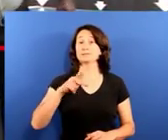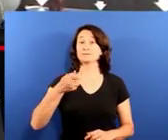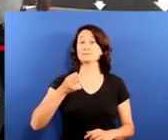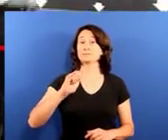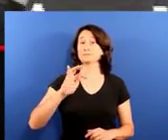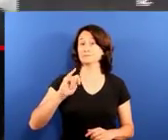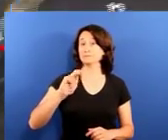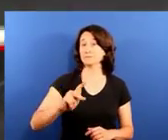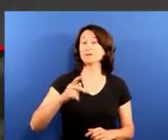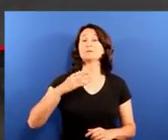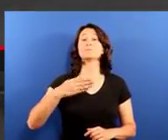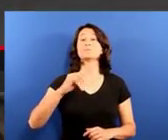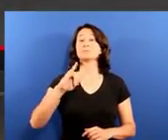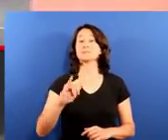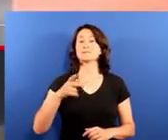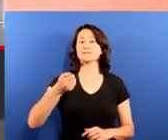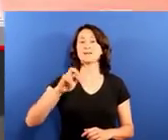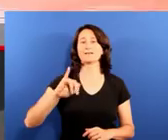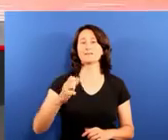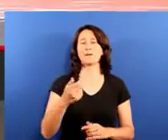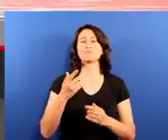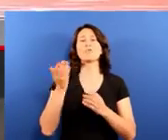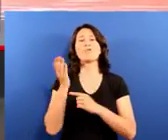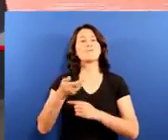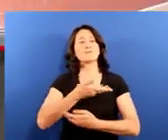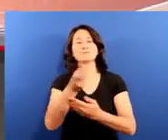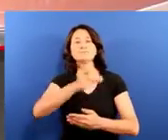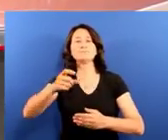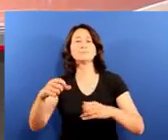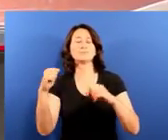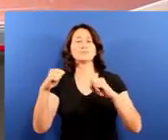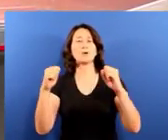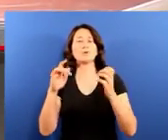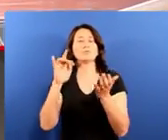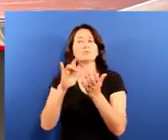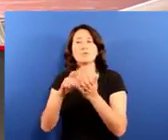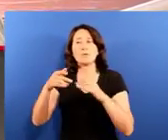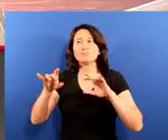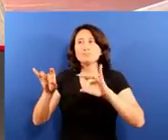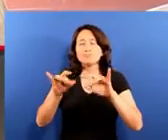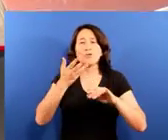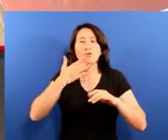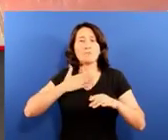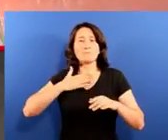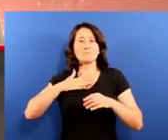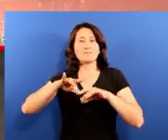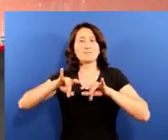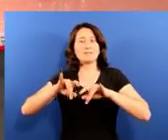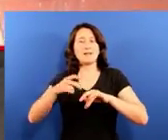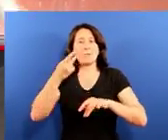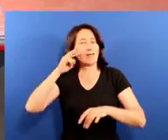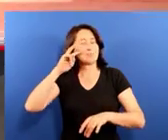Bizkaitik Bizkaira como una opción de dar a conocer rincones desconocidos de nuestro territorio y generar riqueza en nuestro